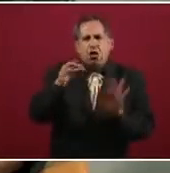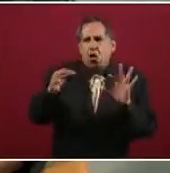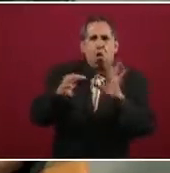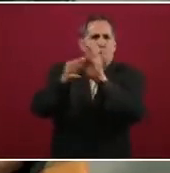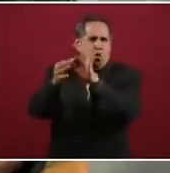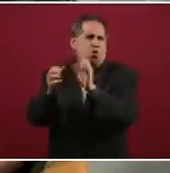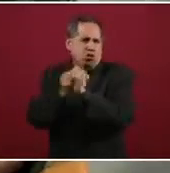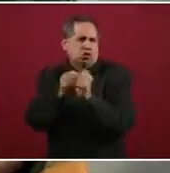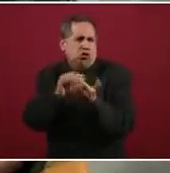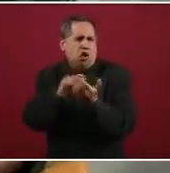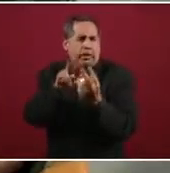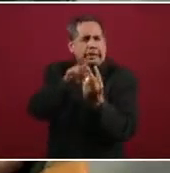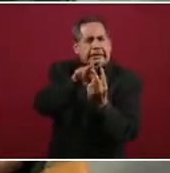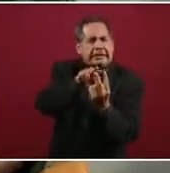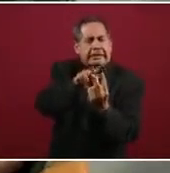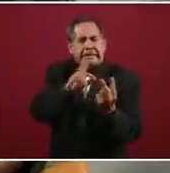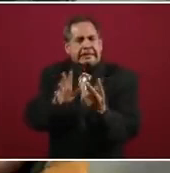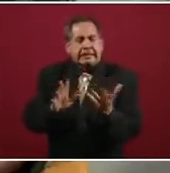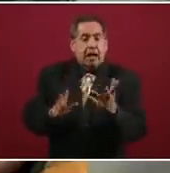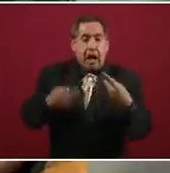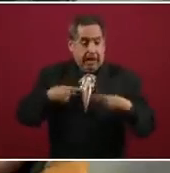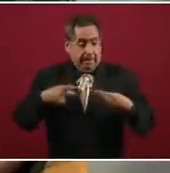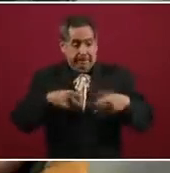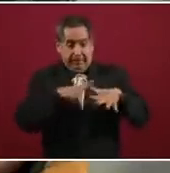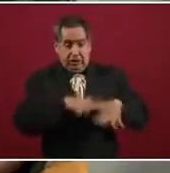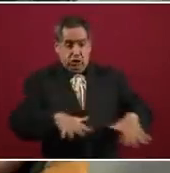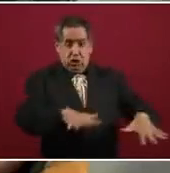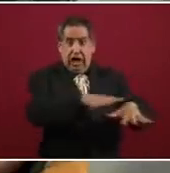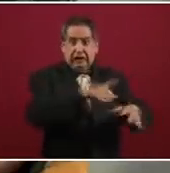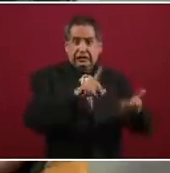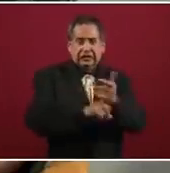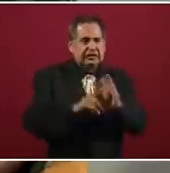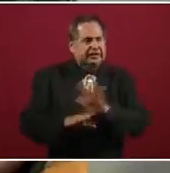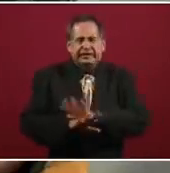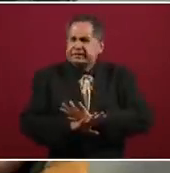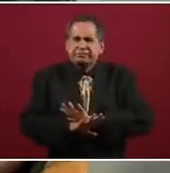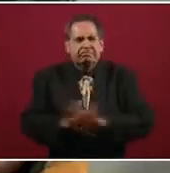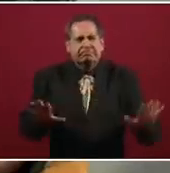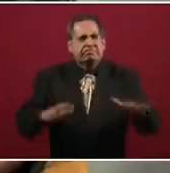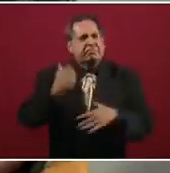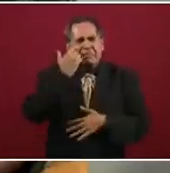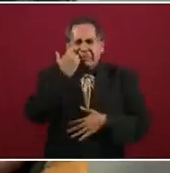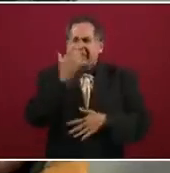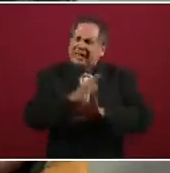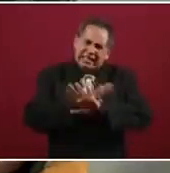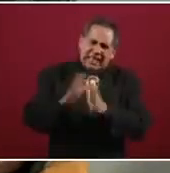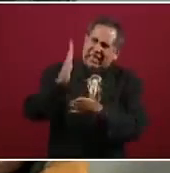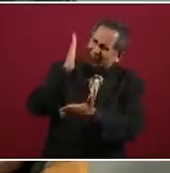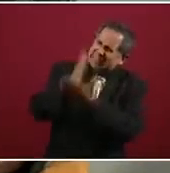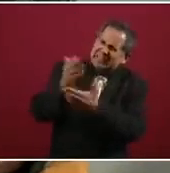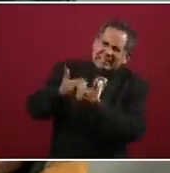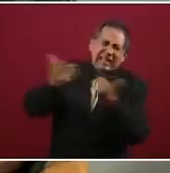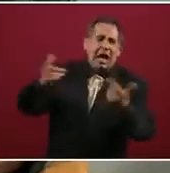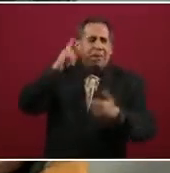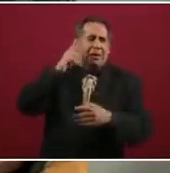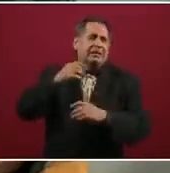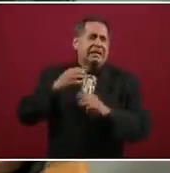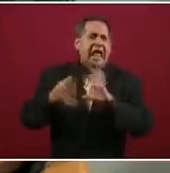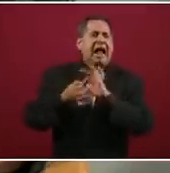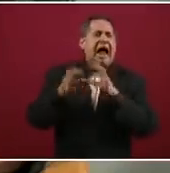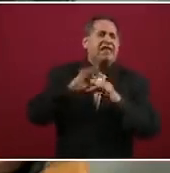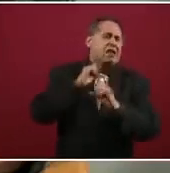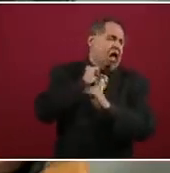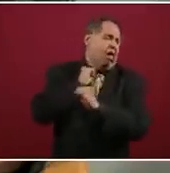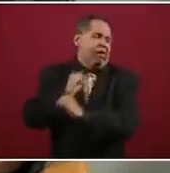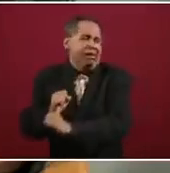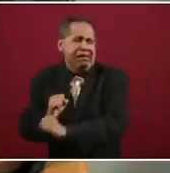imperio. La gente común lo que quería era librarse de una serie de cadenas de opresión que presenta